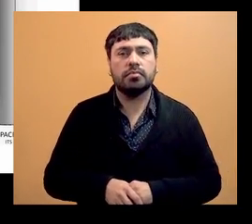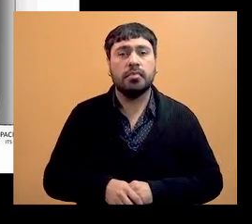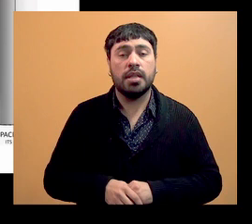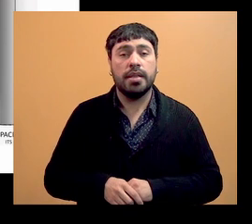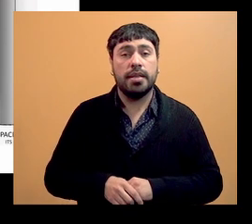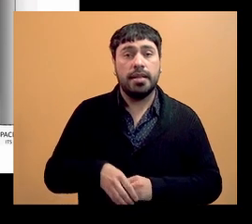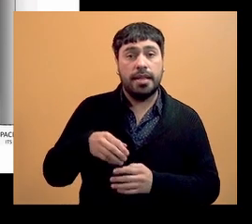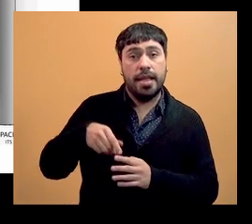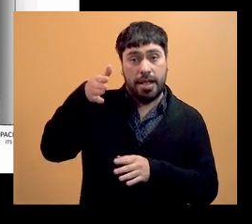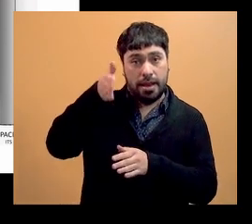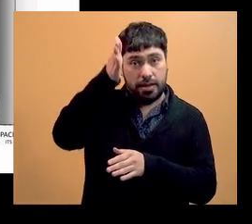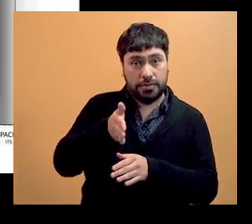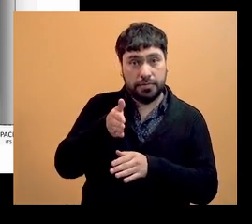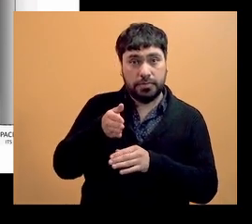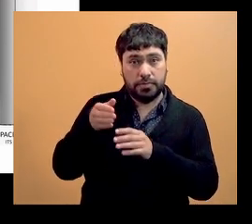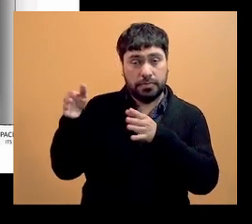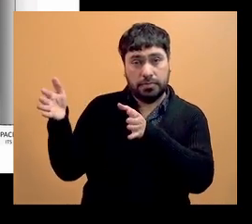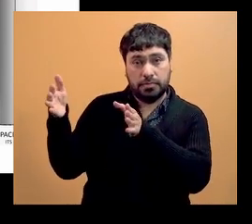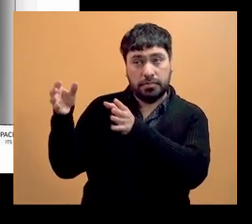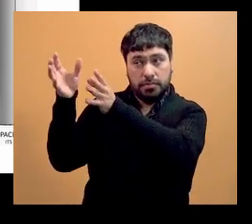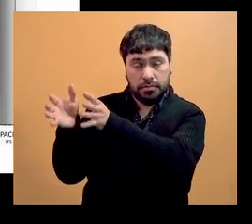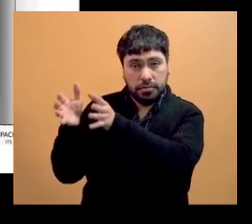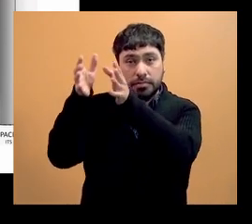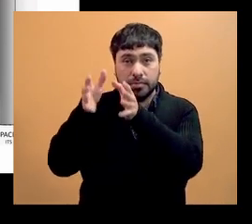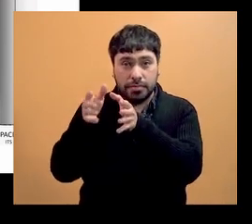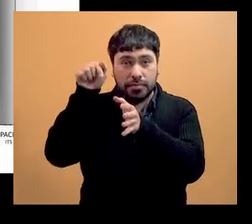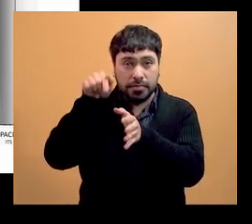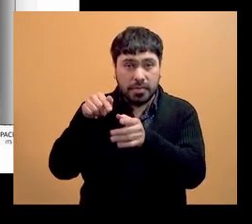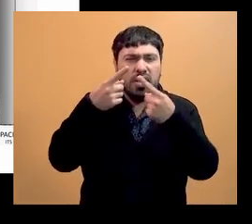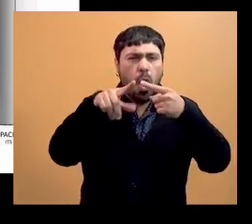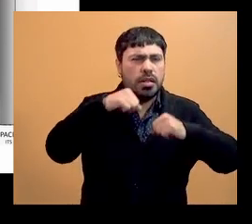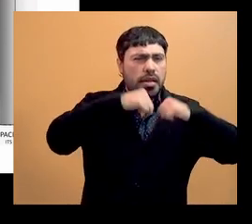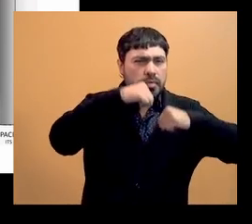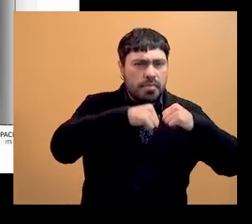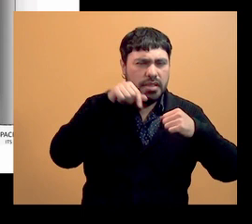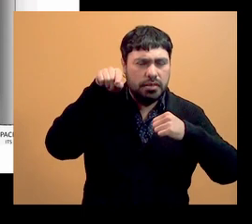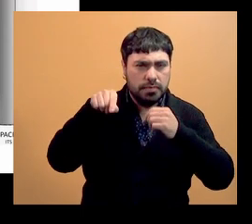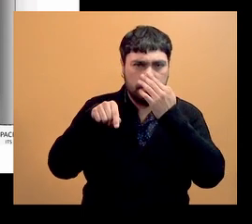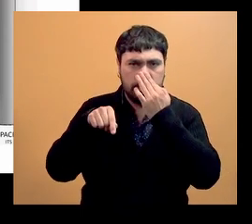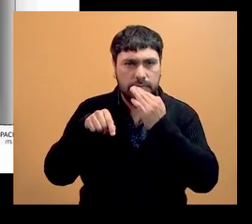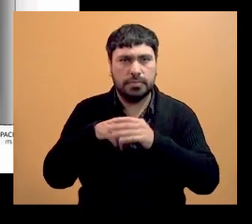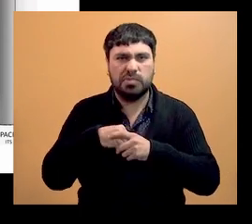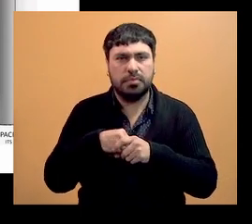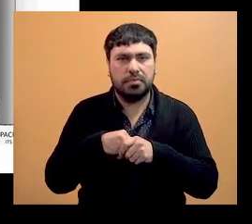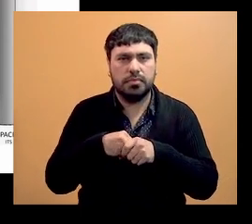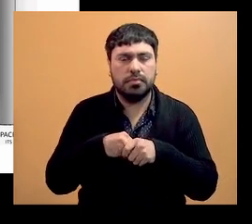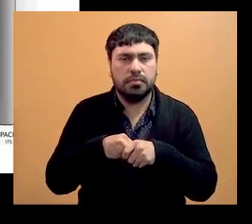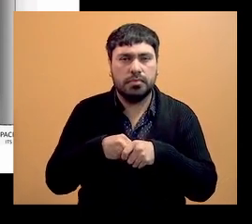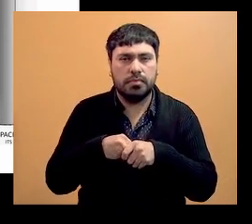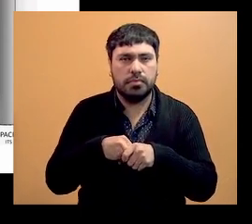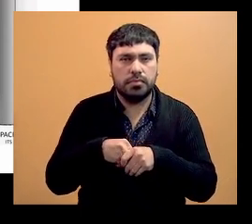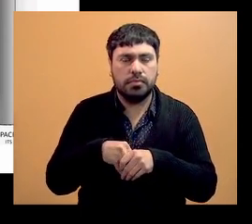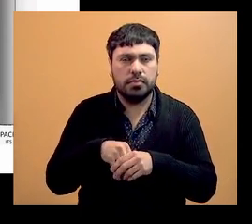medio, los que les llaman New Glenn de la empresa Blue Origin, son en realidad de una iniciativa de Jeff Bezos, que es